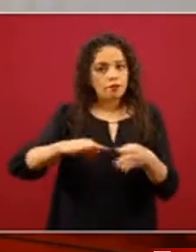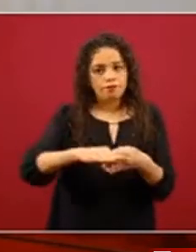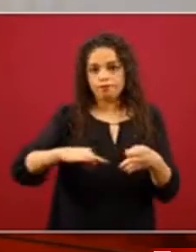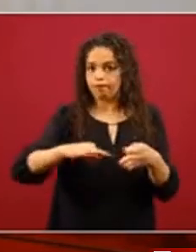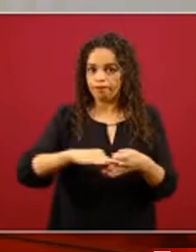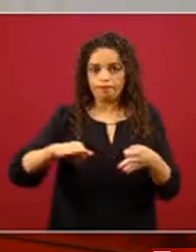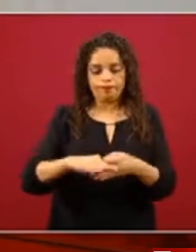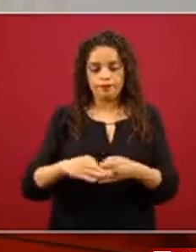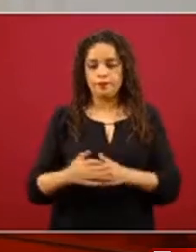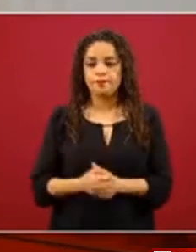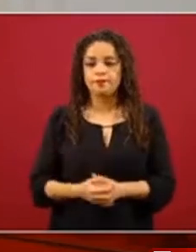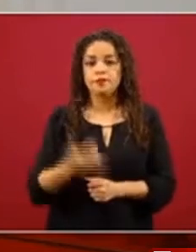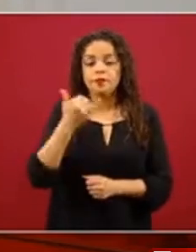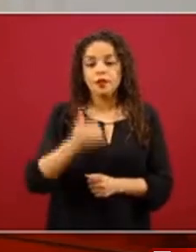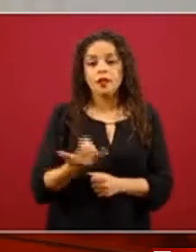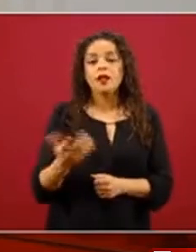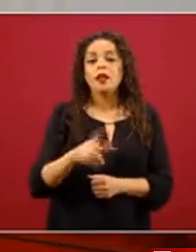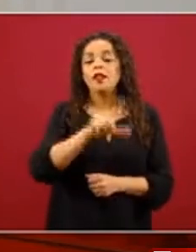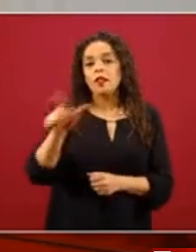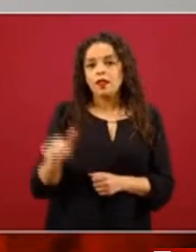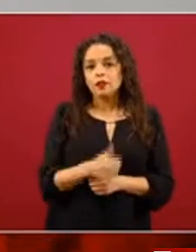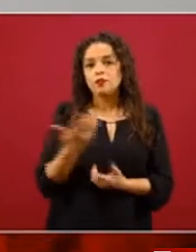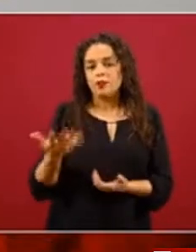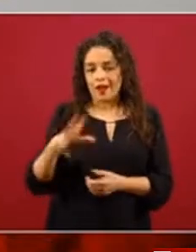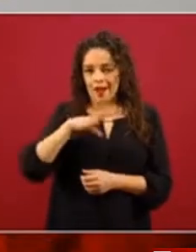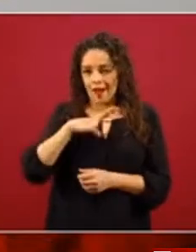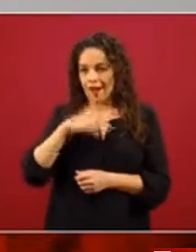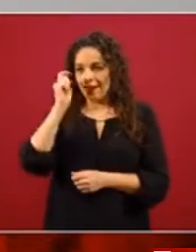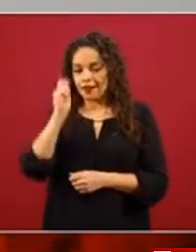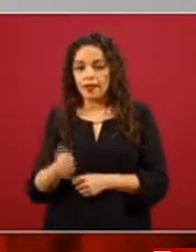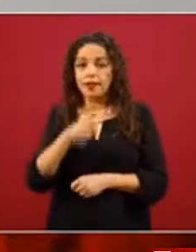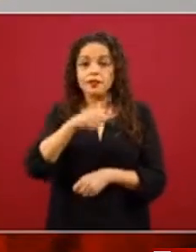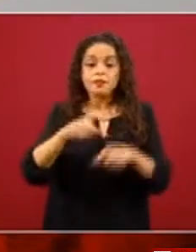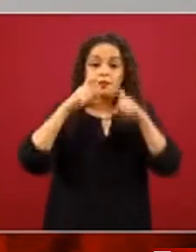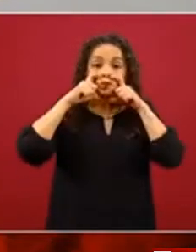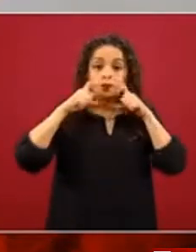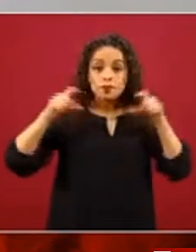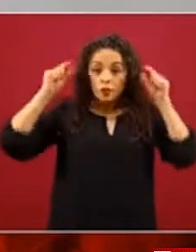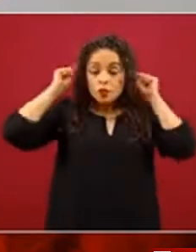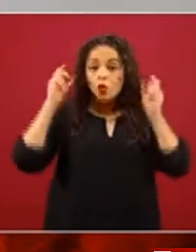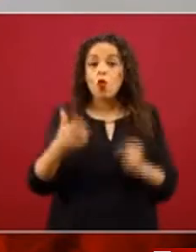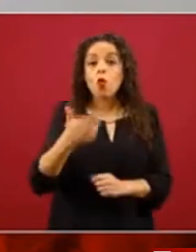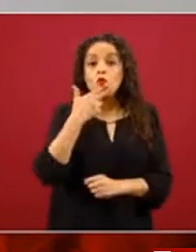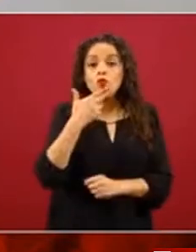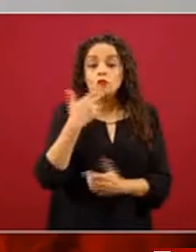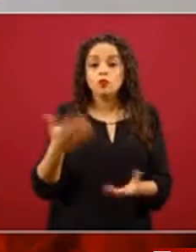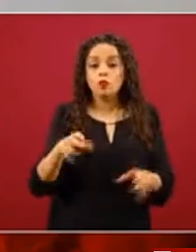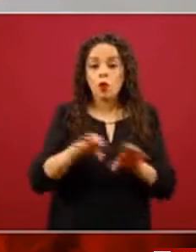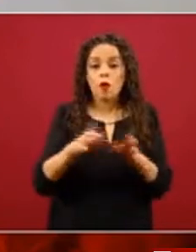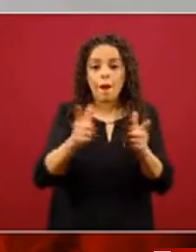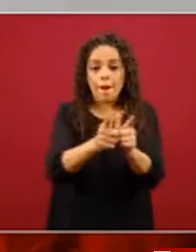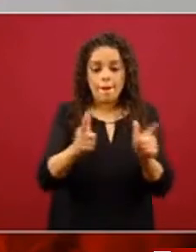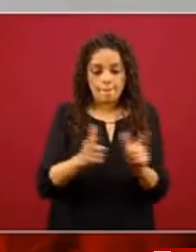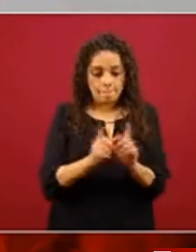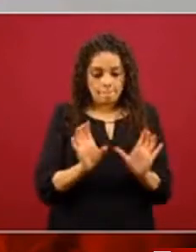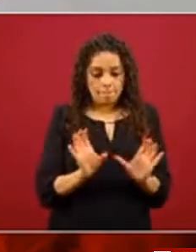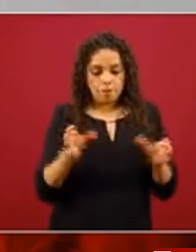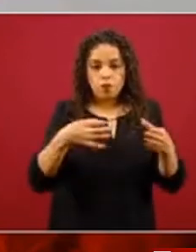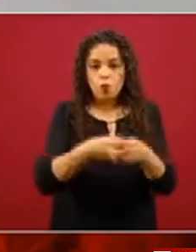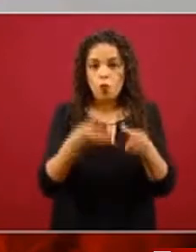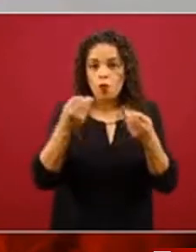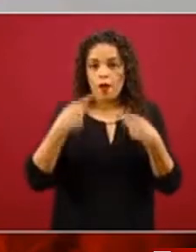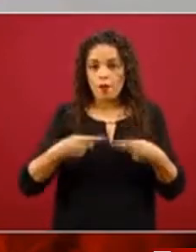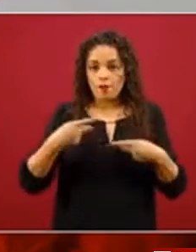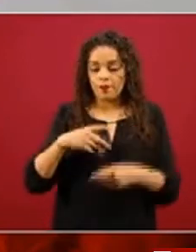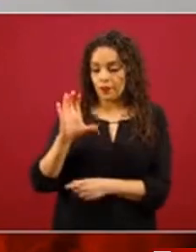el cubrebocas en uso comunitario. Y en uso comunitario tenemos que considerar diferentes factores. El primero es